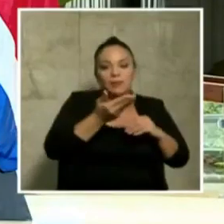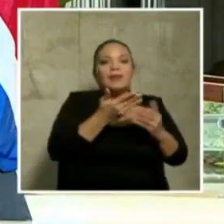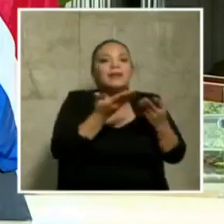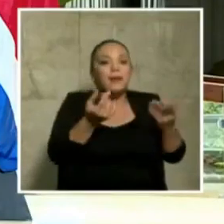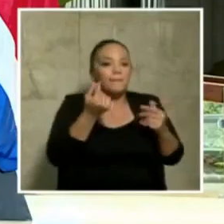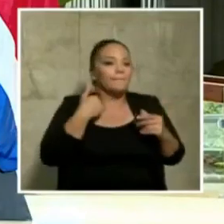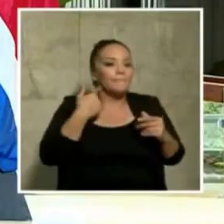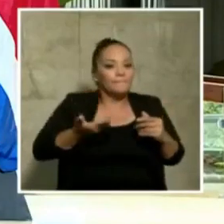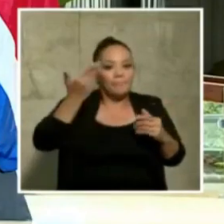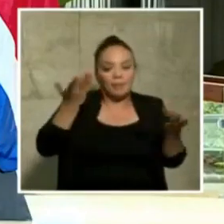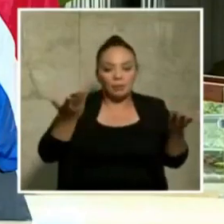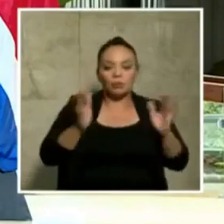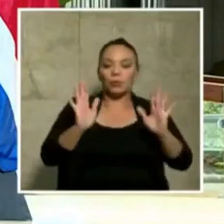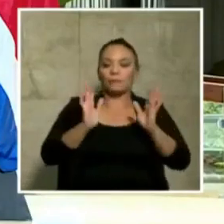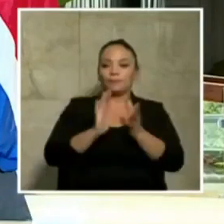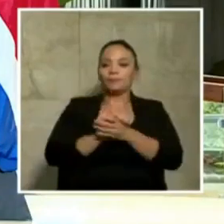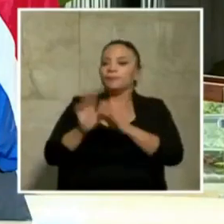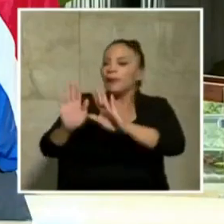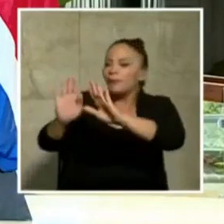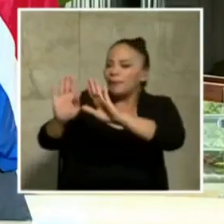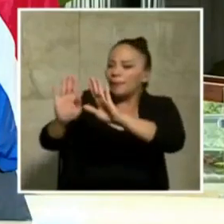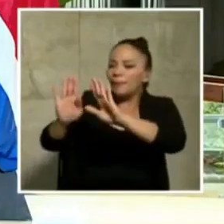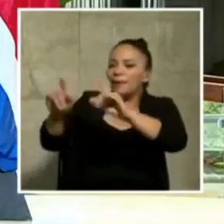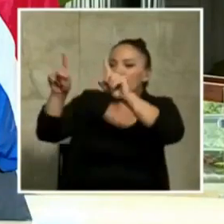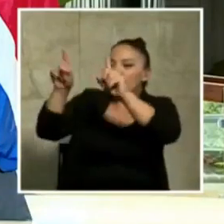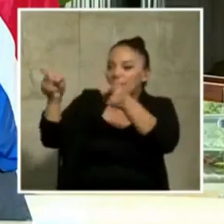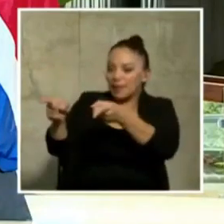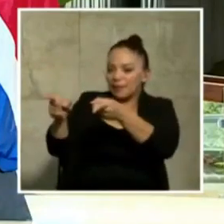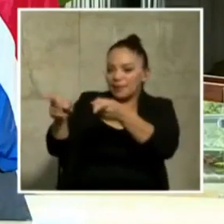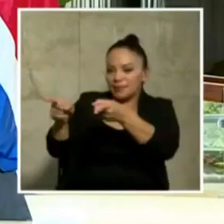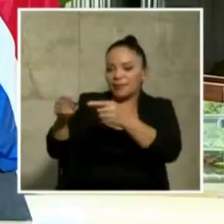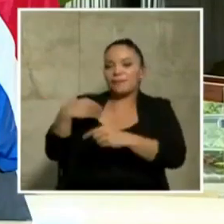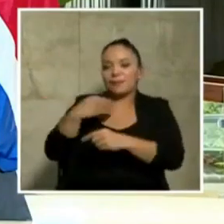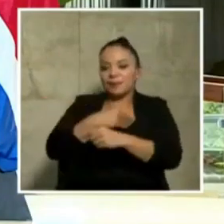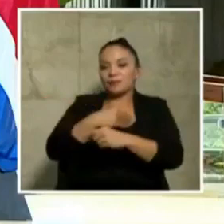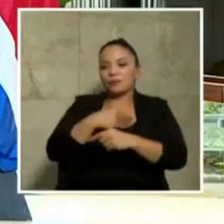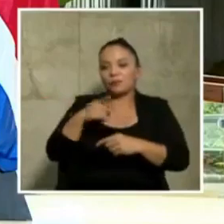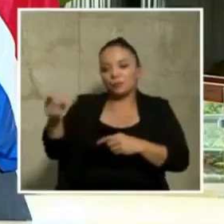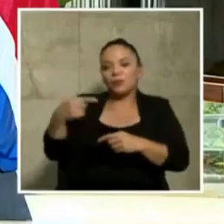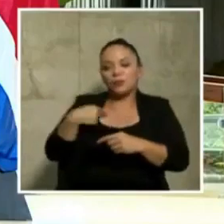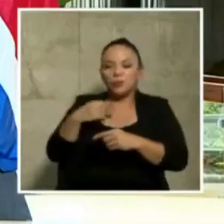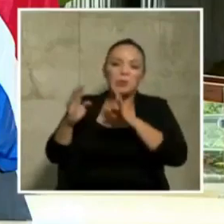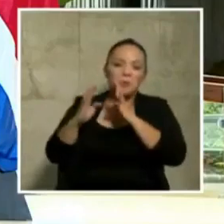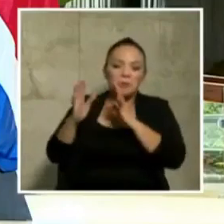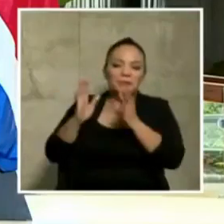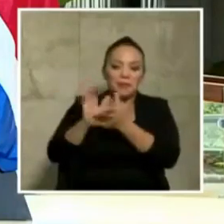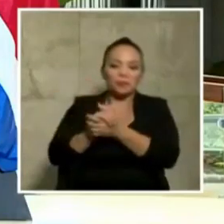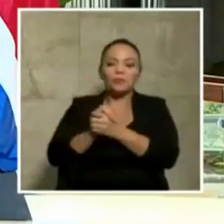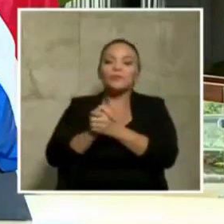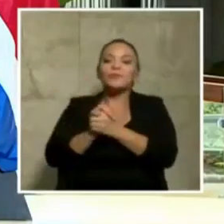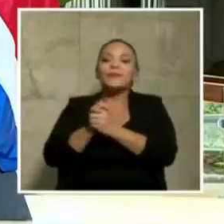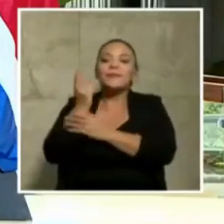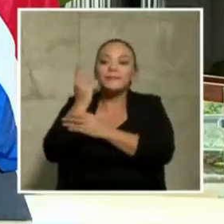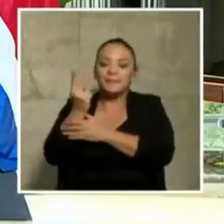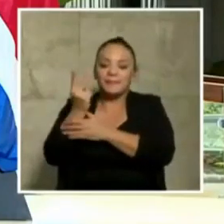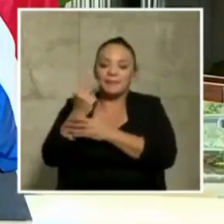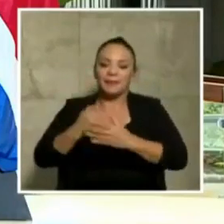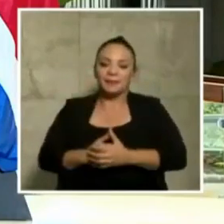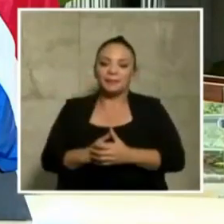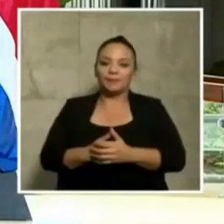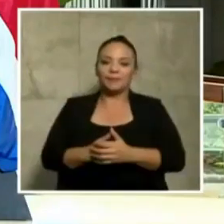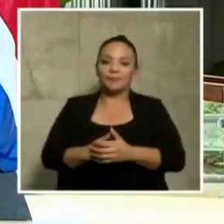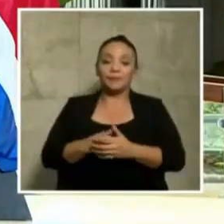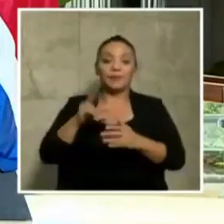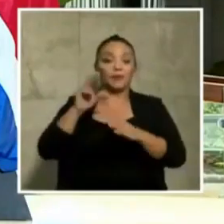precios. La segunda cosa que... Pero hay un paréntesis también, ministro, si usted y yo, nosotros conversamos más que... Vea, no todo